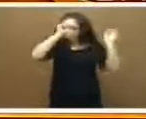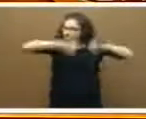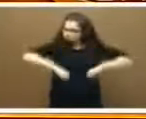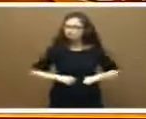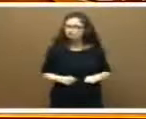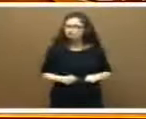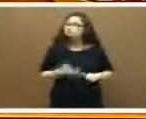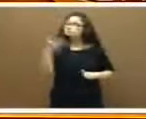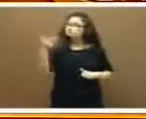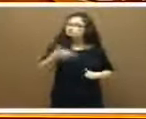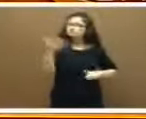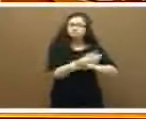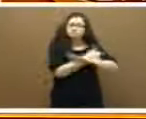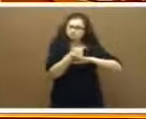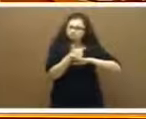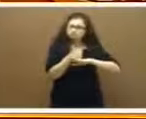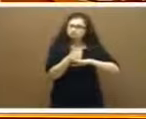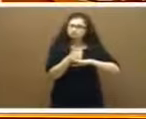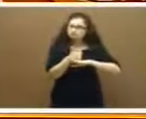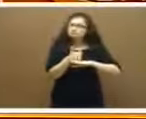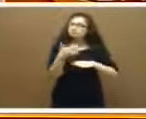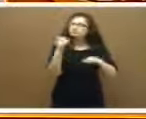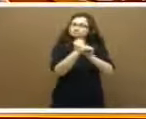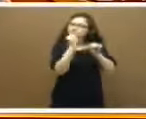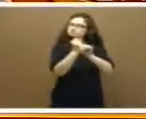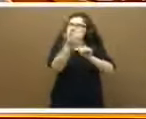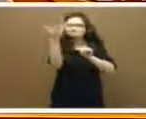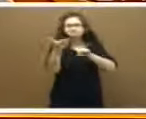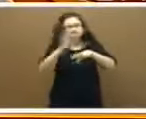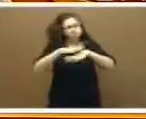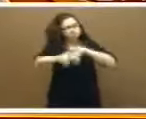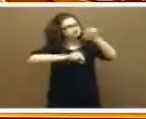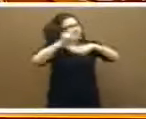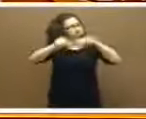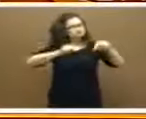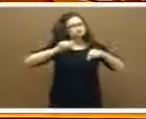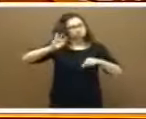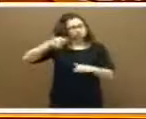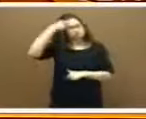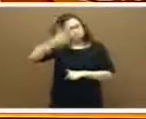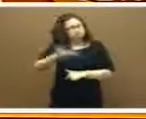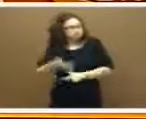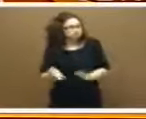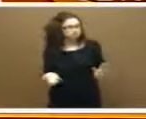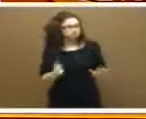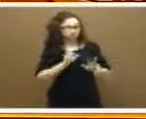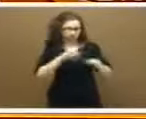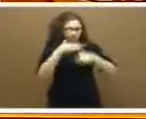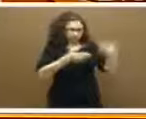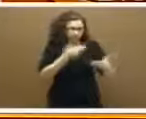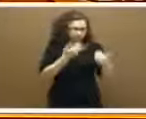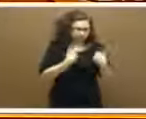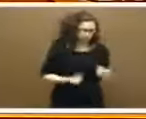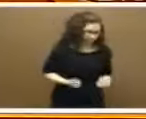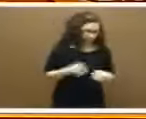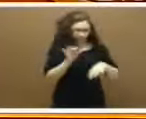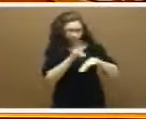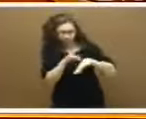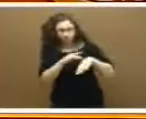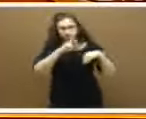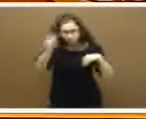que los ciudadanos tengan una labor decisiva en la toma de decisiones relacionadas con los procesos salud-enfermedad. Y